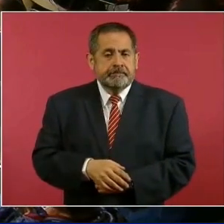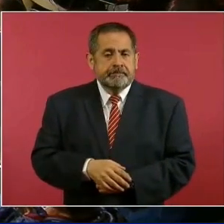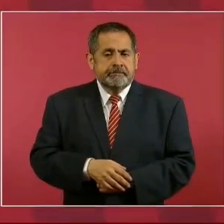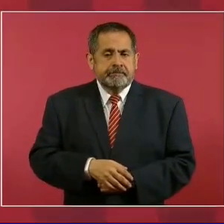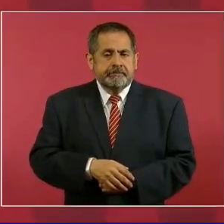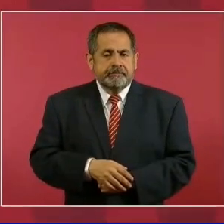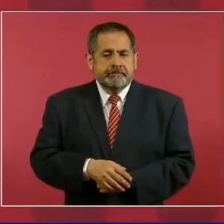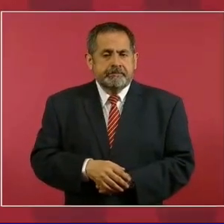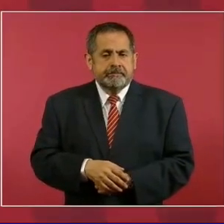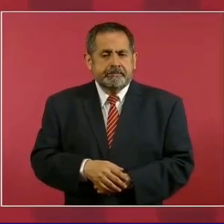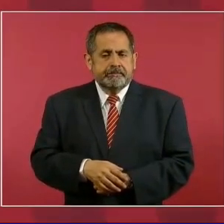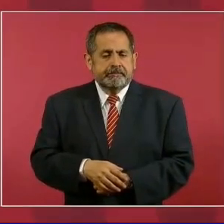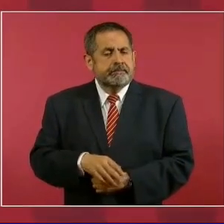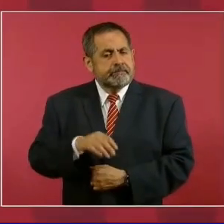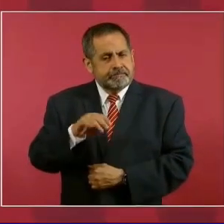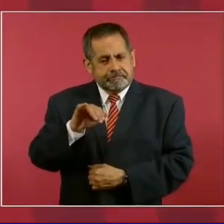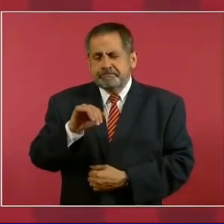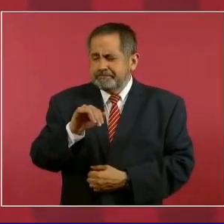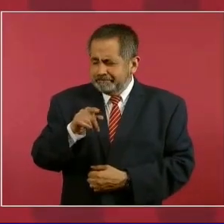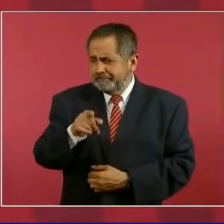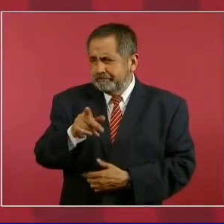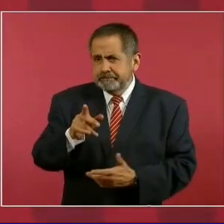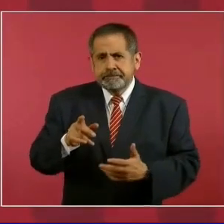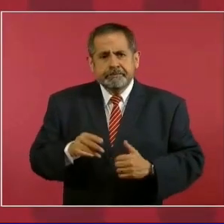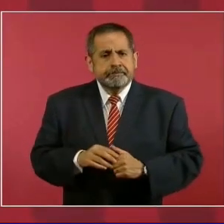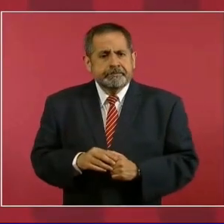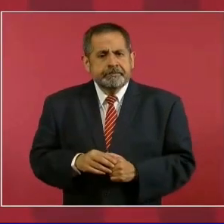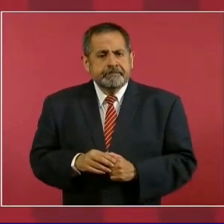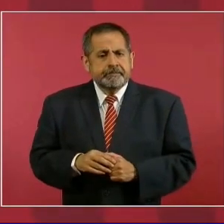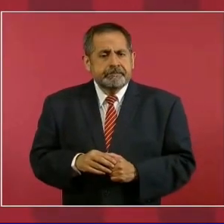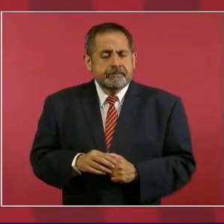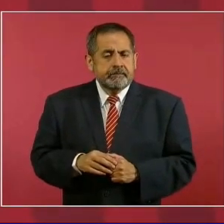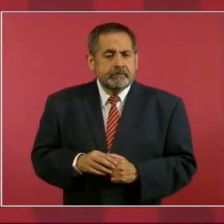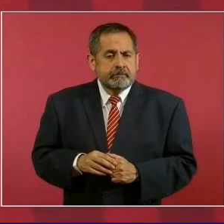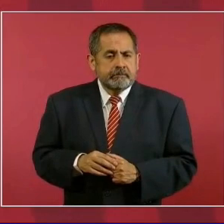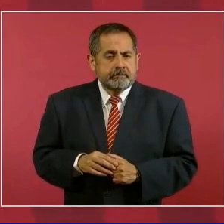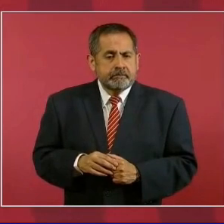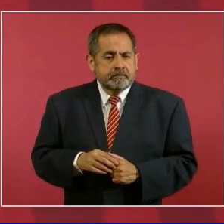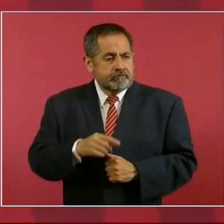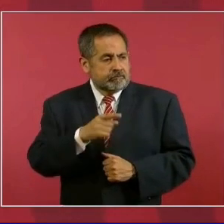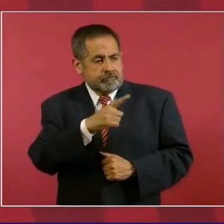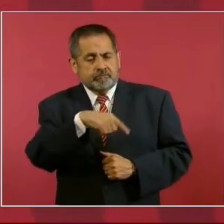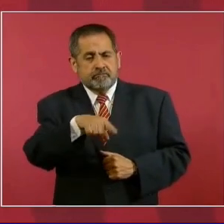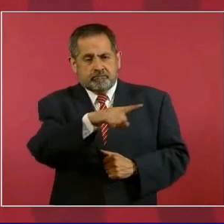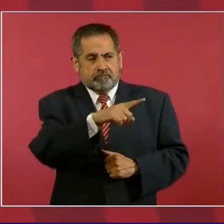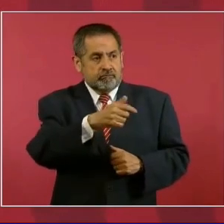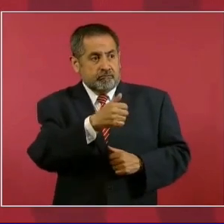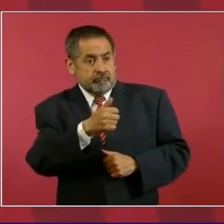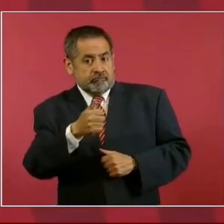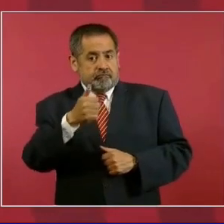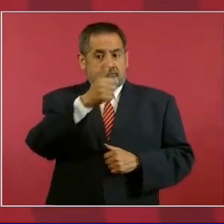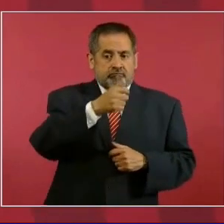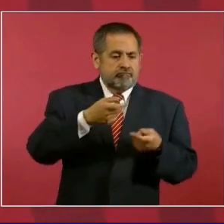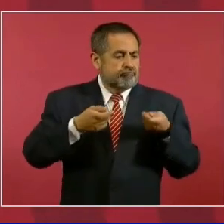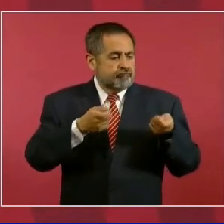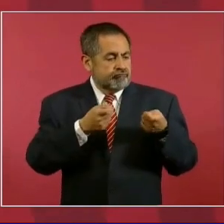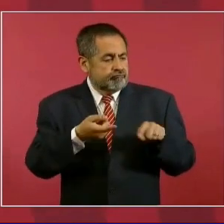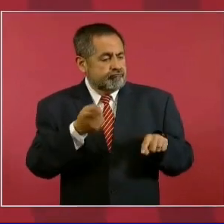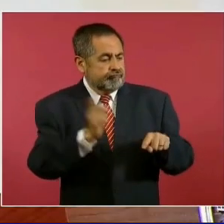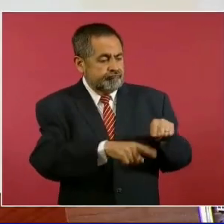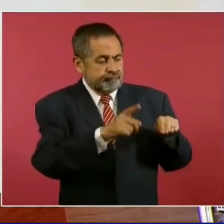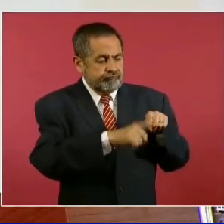temor los que pueden llevar a cabo estas acciones.